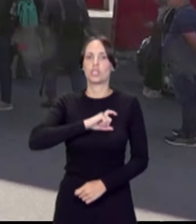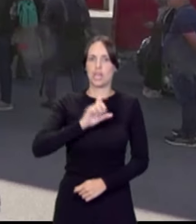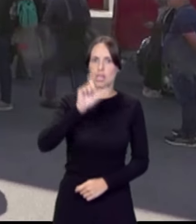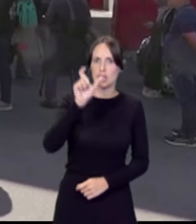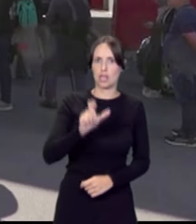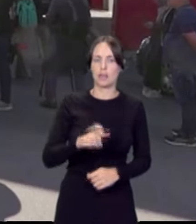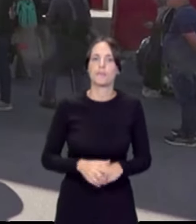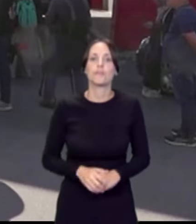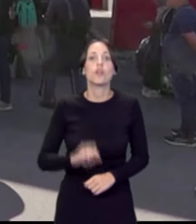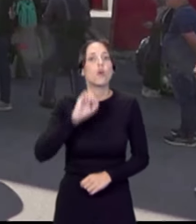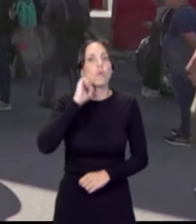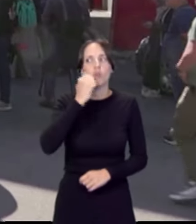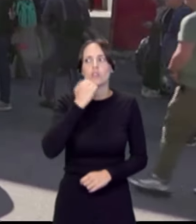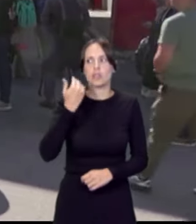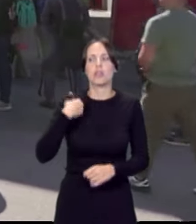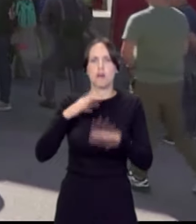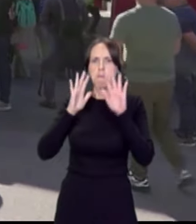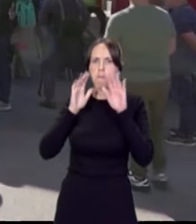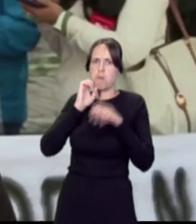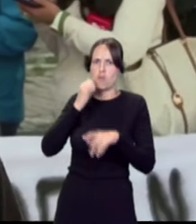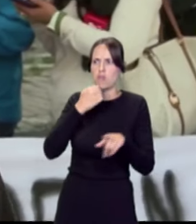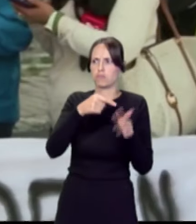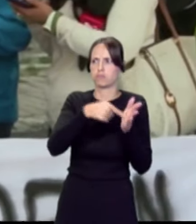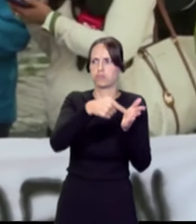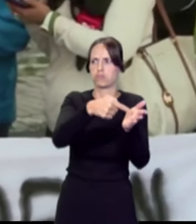estallado precisamente aquí.